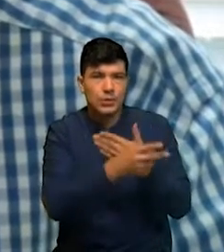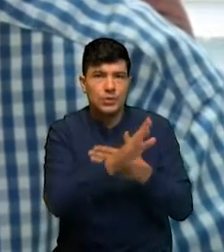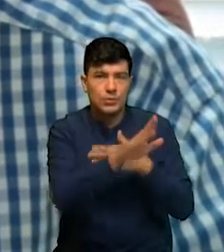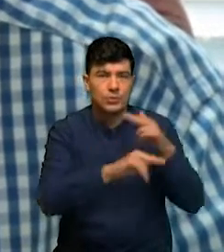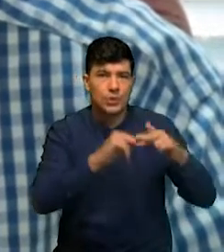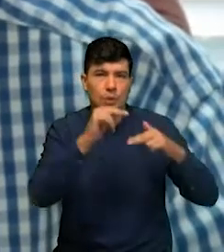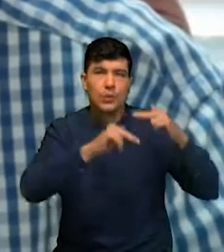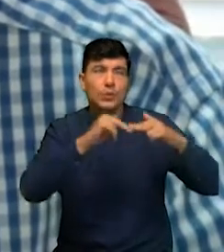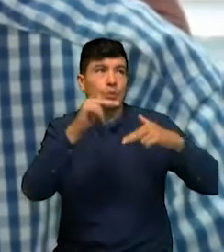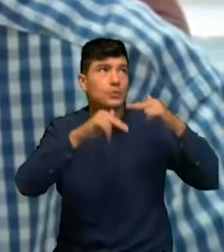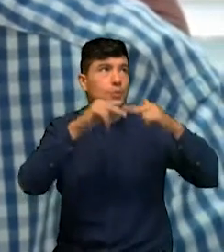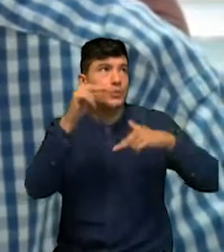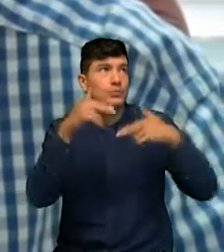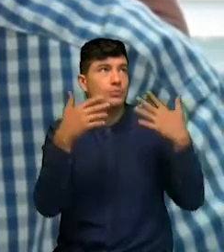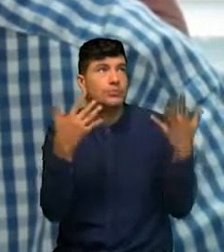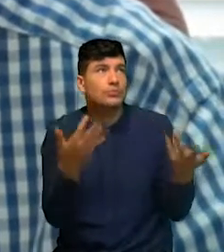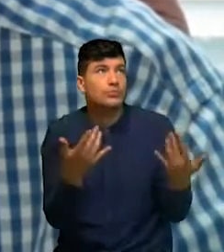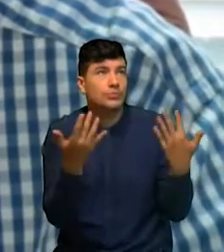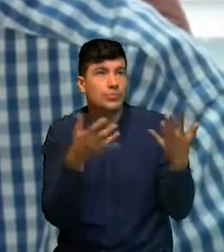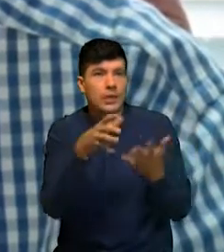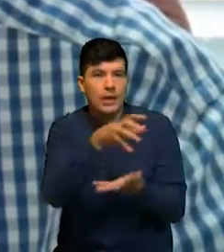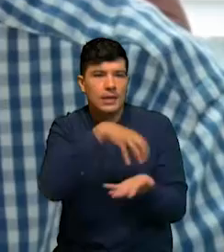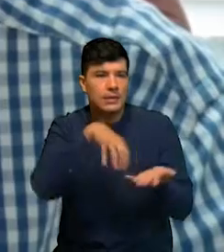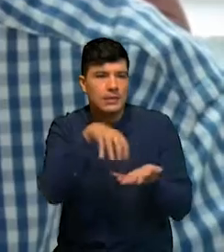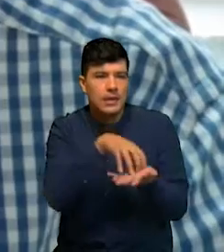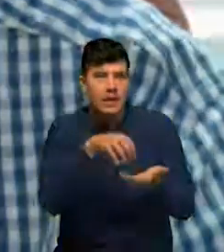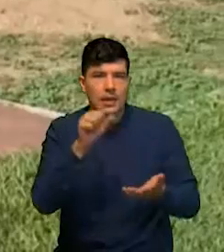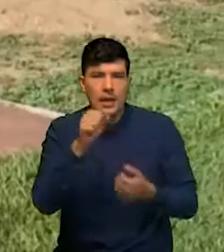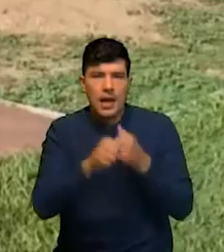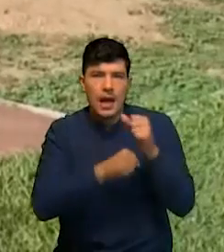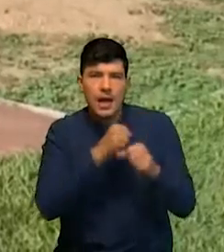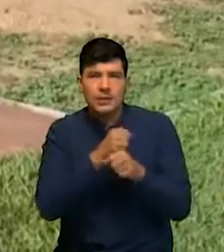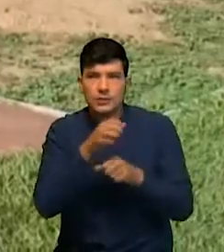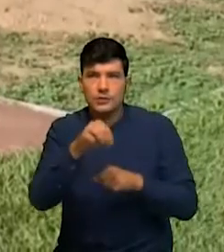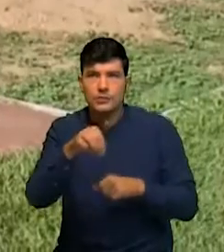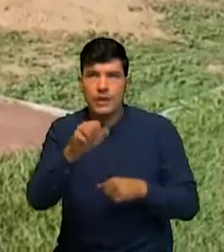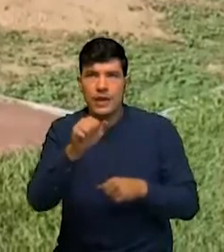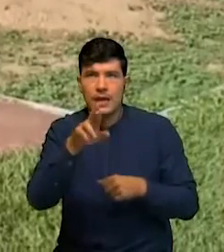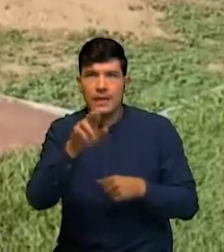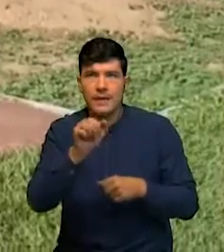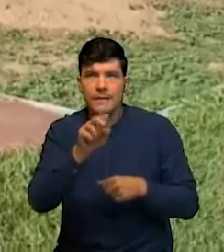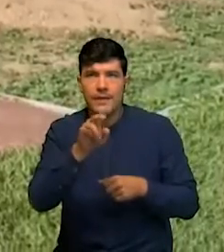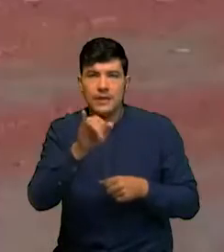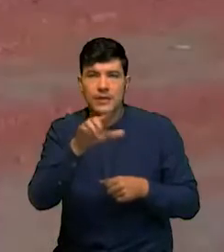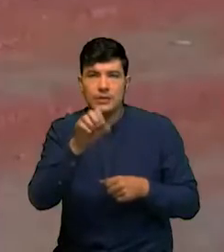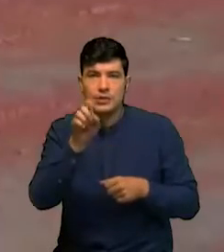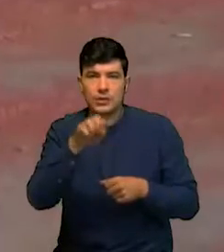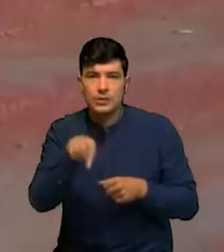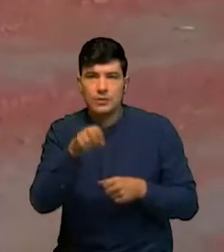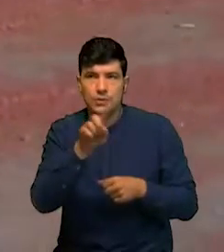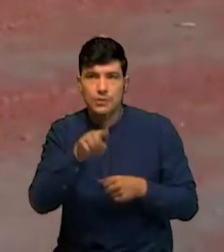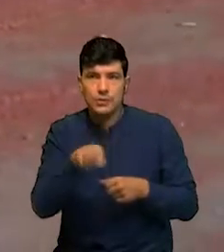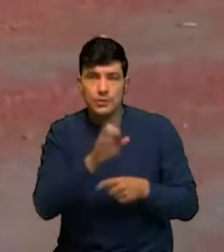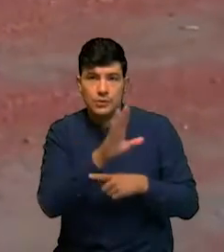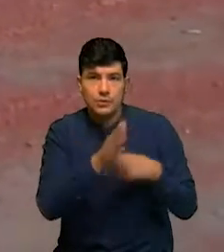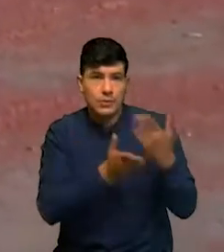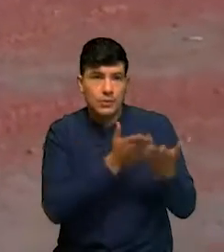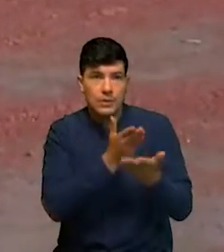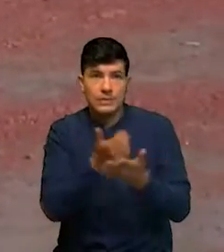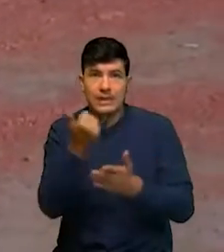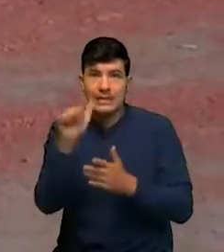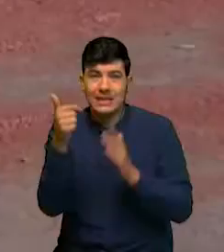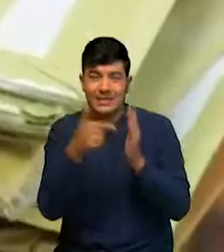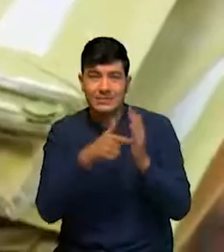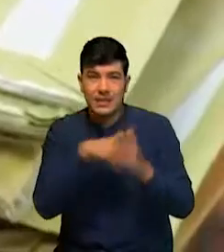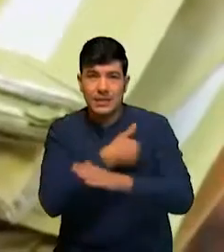construcción de la sede de Años Maravillosos. Estas licitaciones en total sumaron 10.500 millones de pesos. El concurso